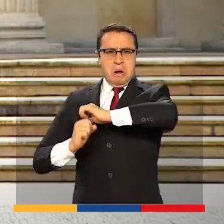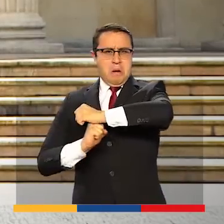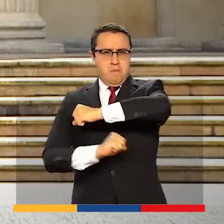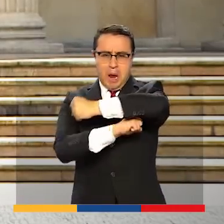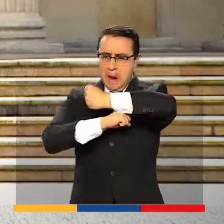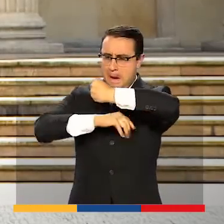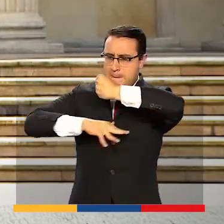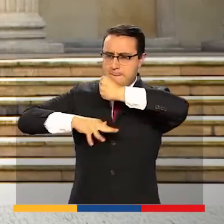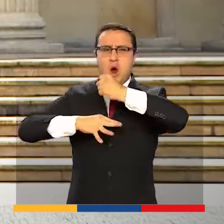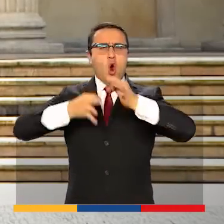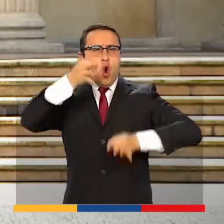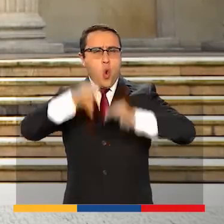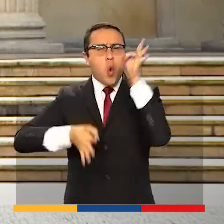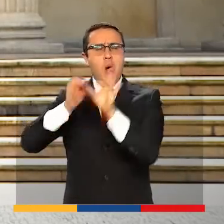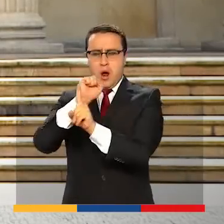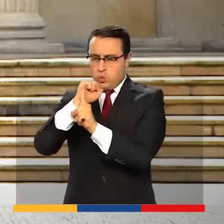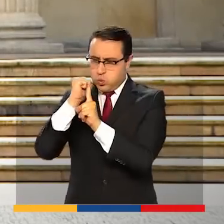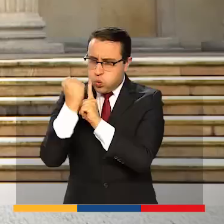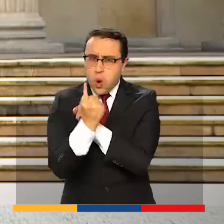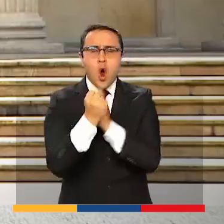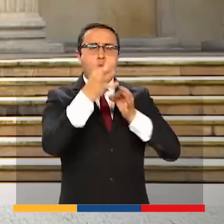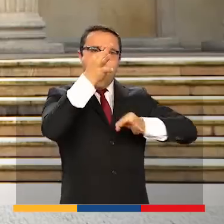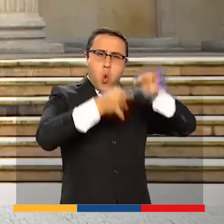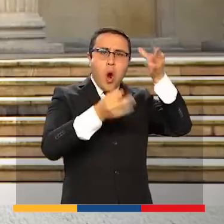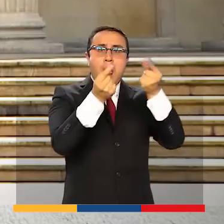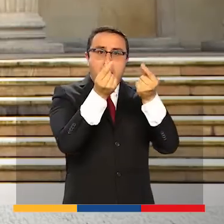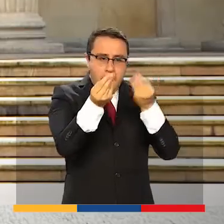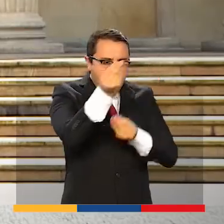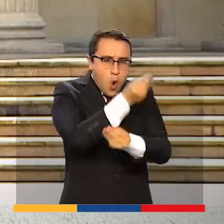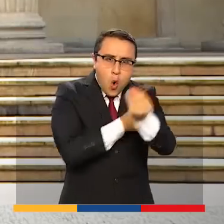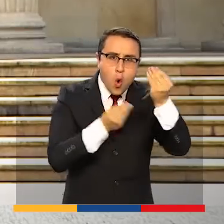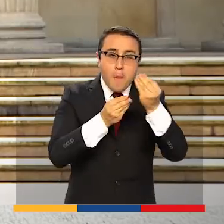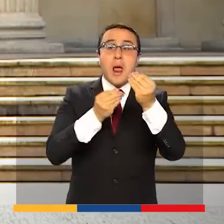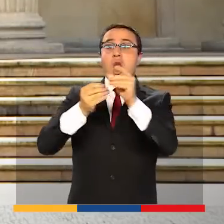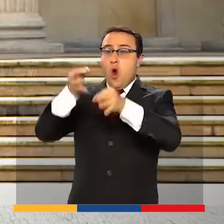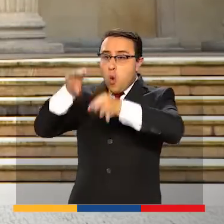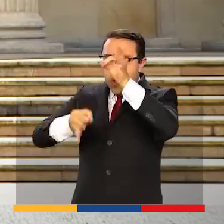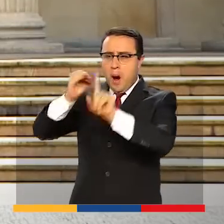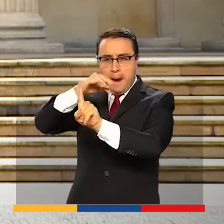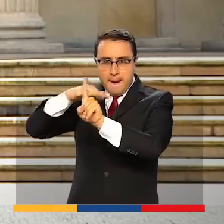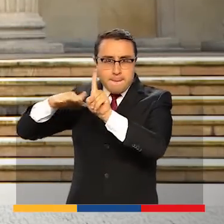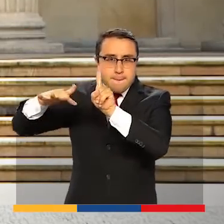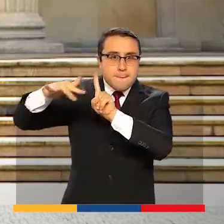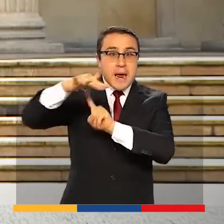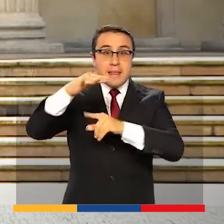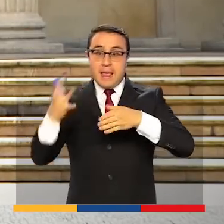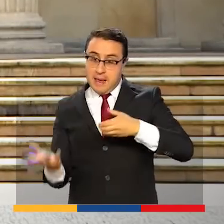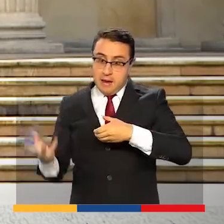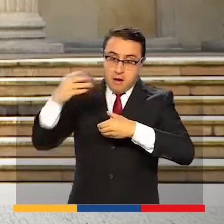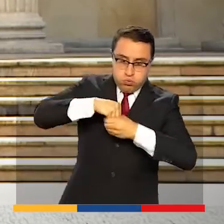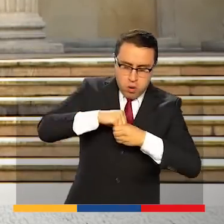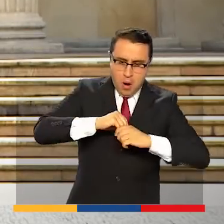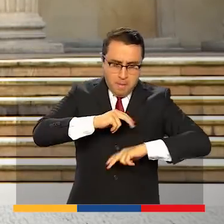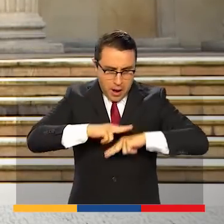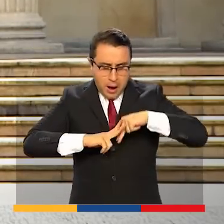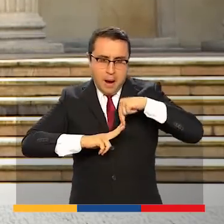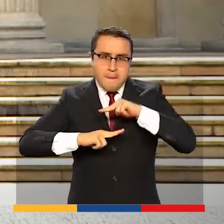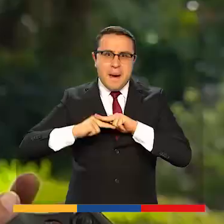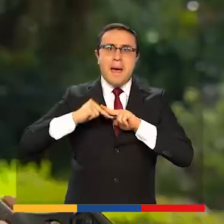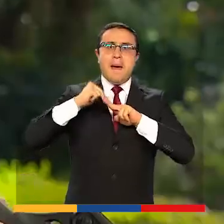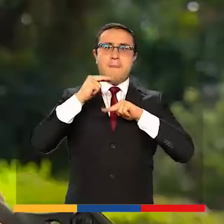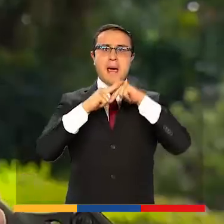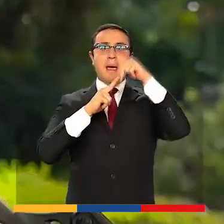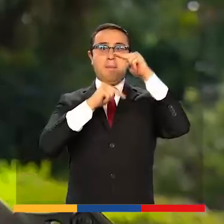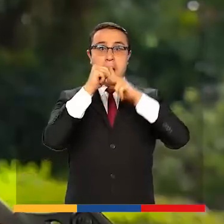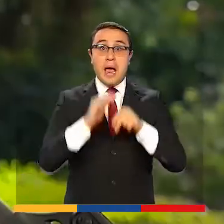de justicia social, justicia económica y justicia ambiental. Sobre estos ejes